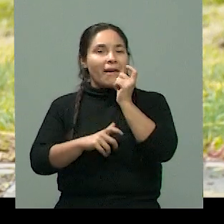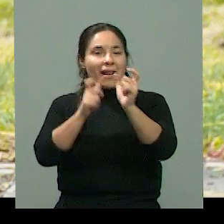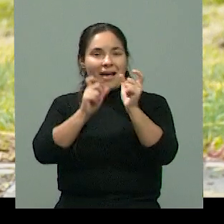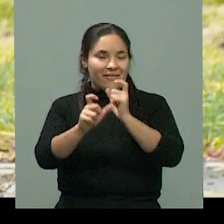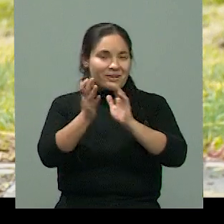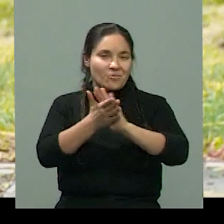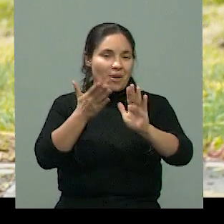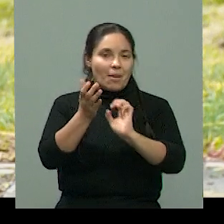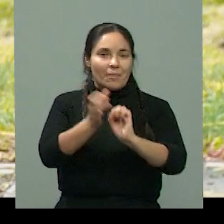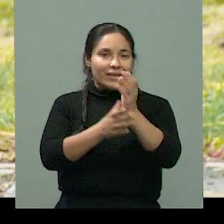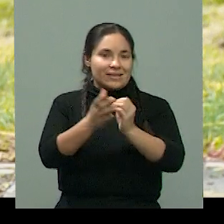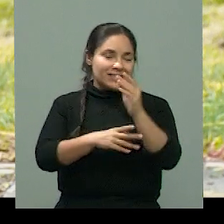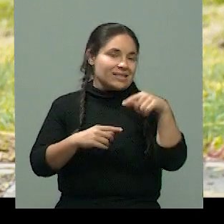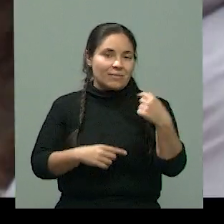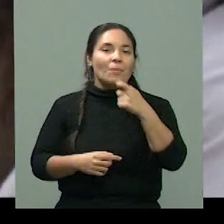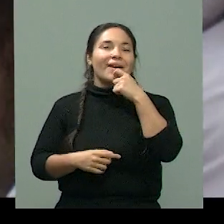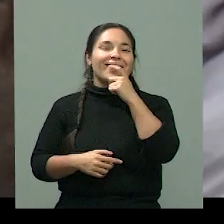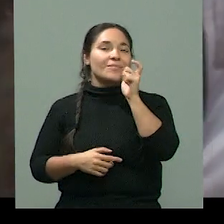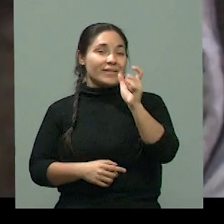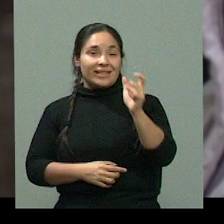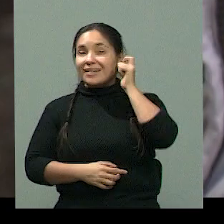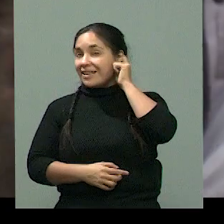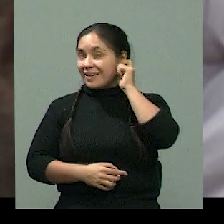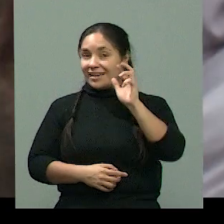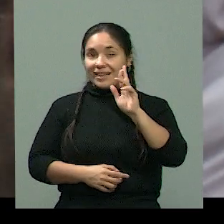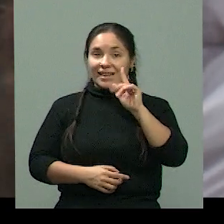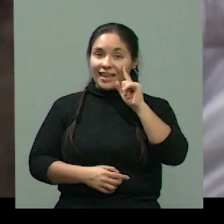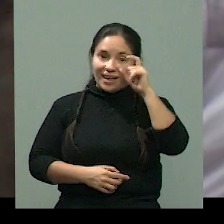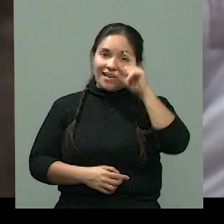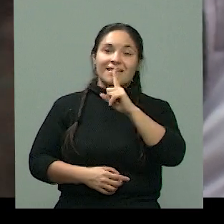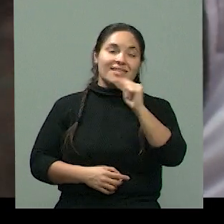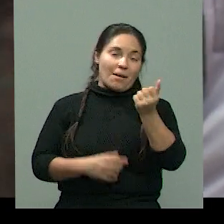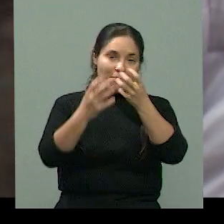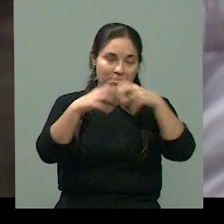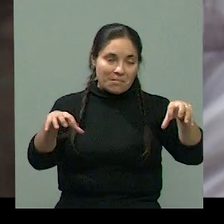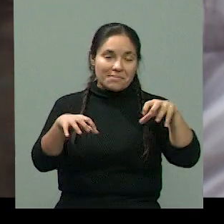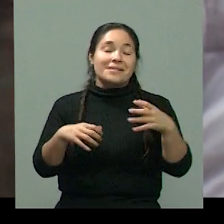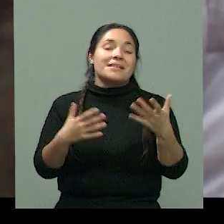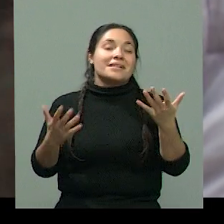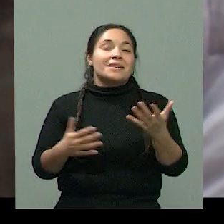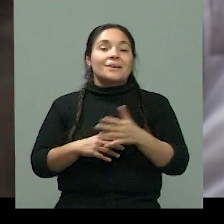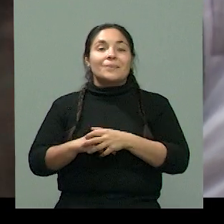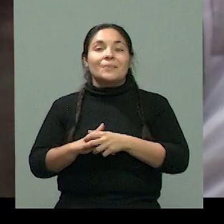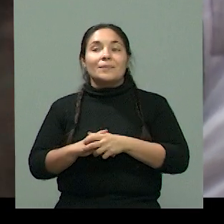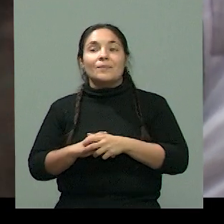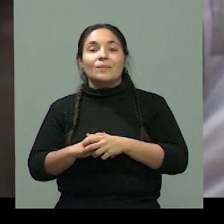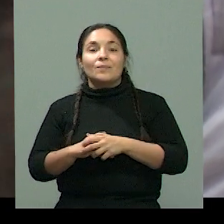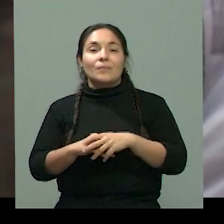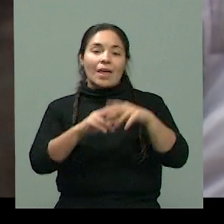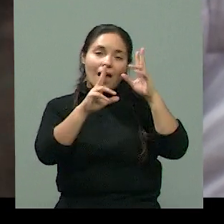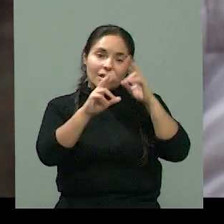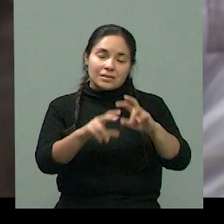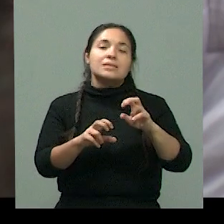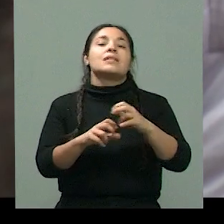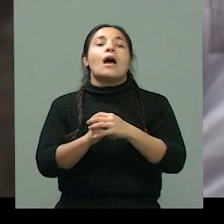nuevas, como grieta, por ejemplo, y claro, se analizan y qué sé yo. Pero bueno, con respecto a la importancia de la